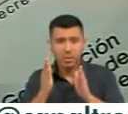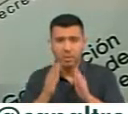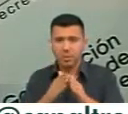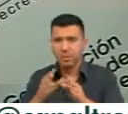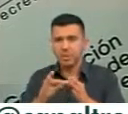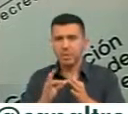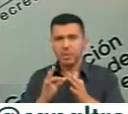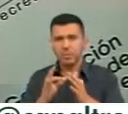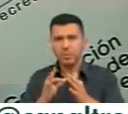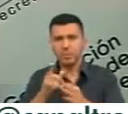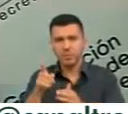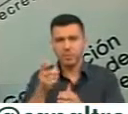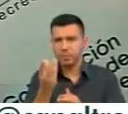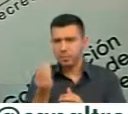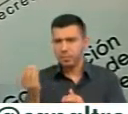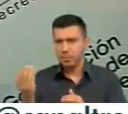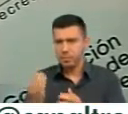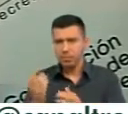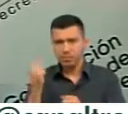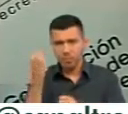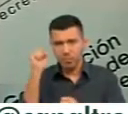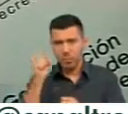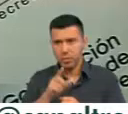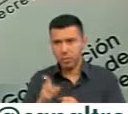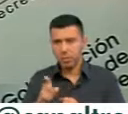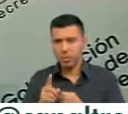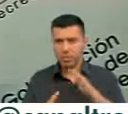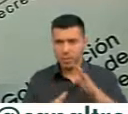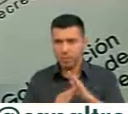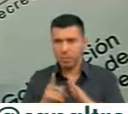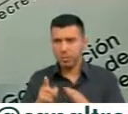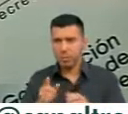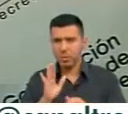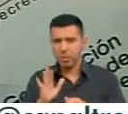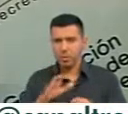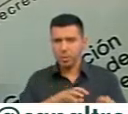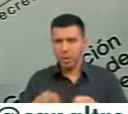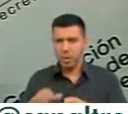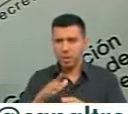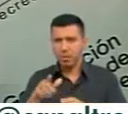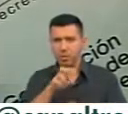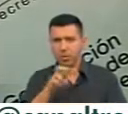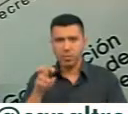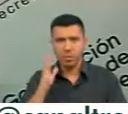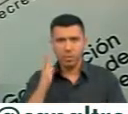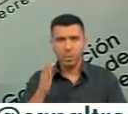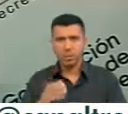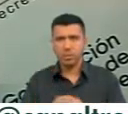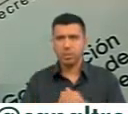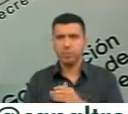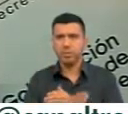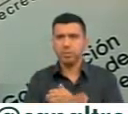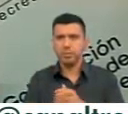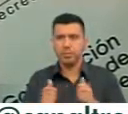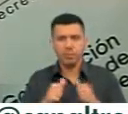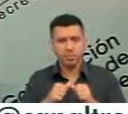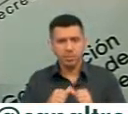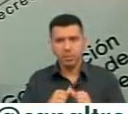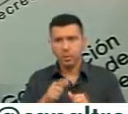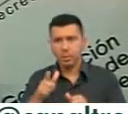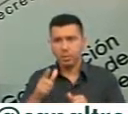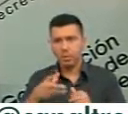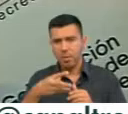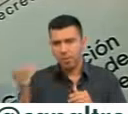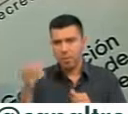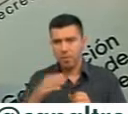al margen de la ley a la subversión a los violentos para que cesen su accionar en norte de santander para que mantengan a la población civil